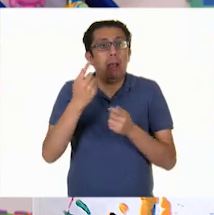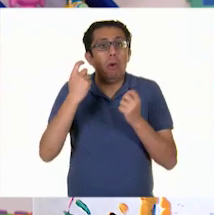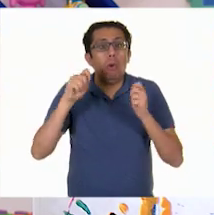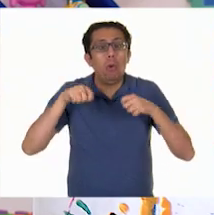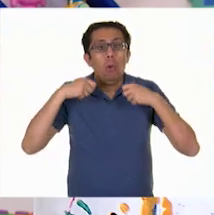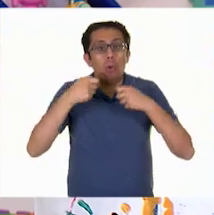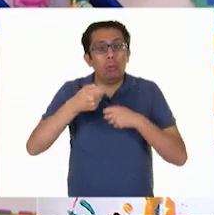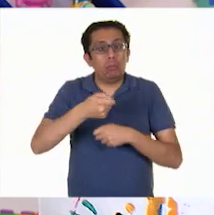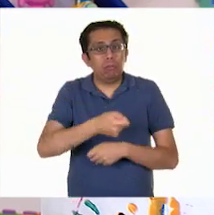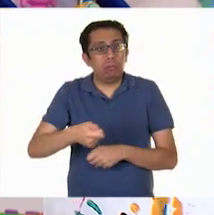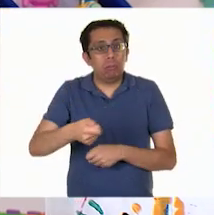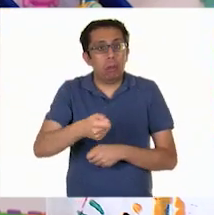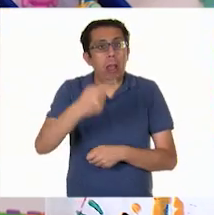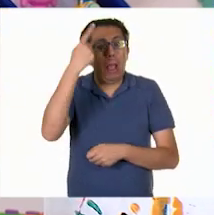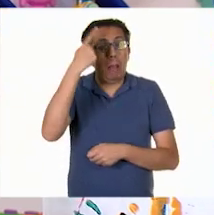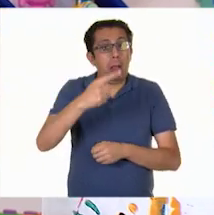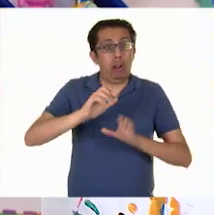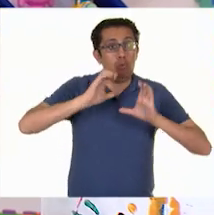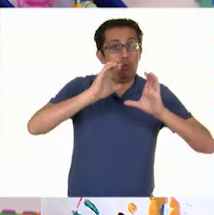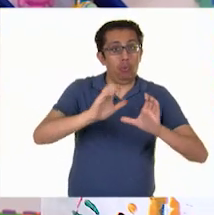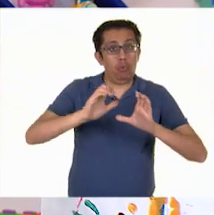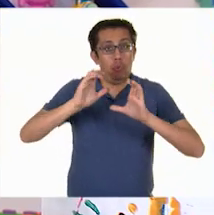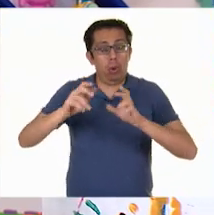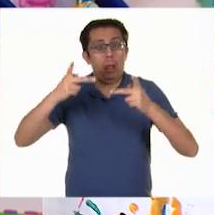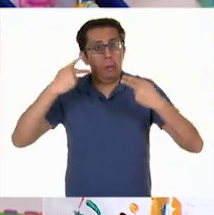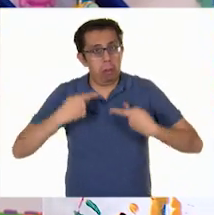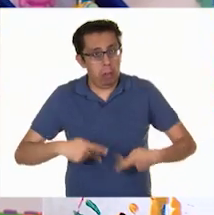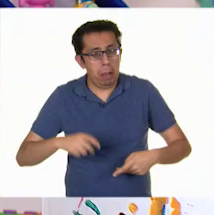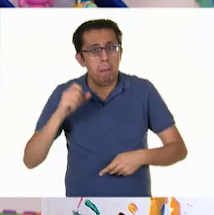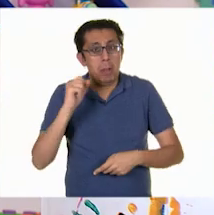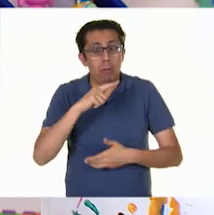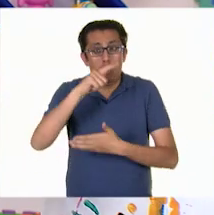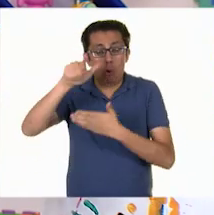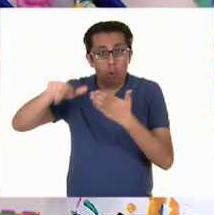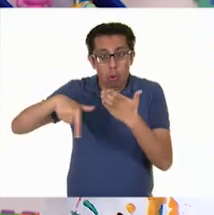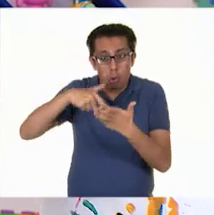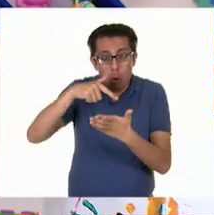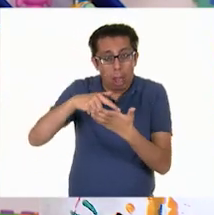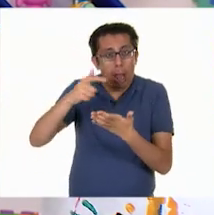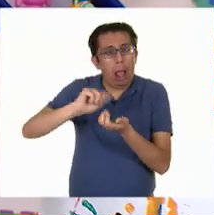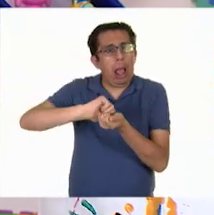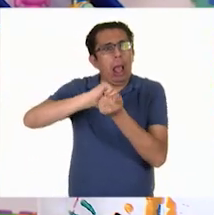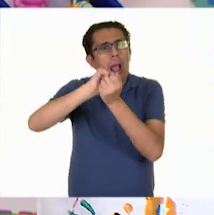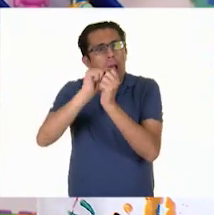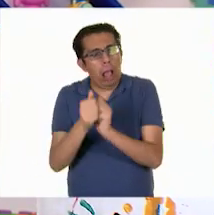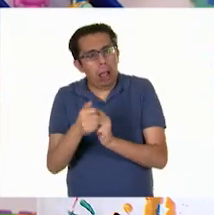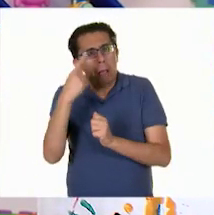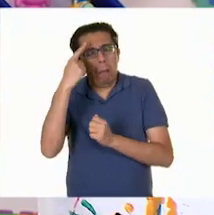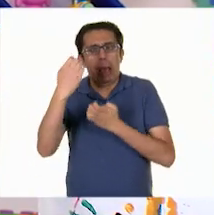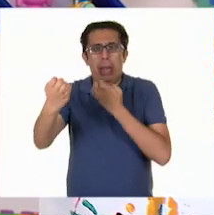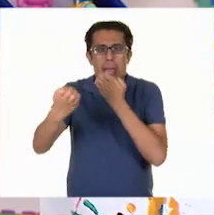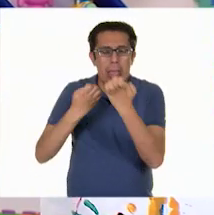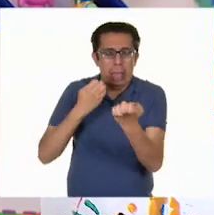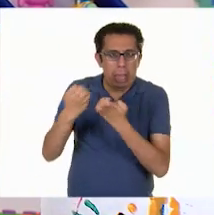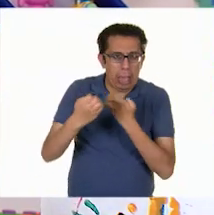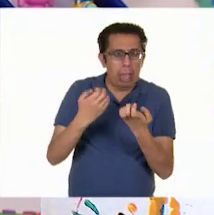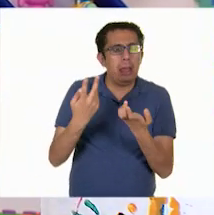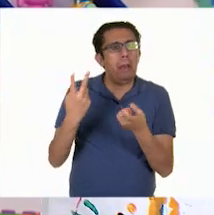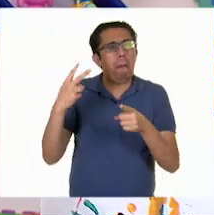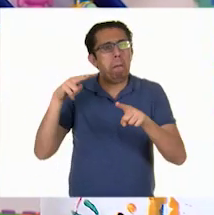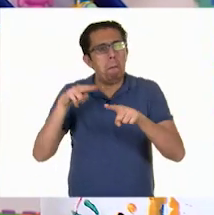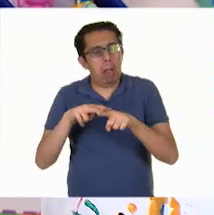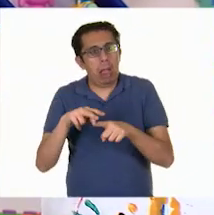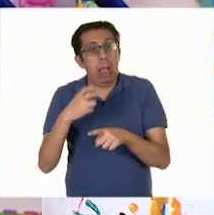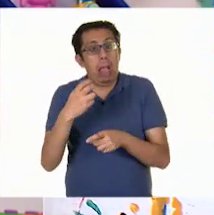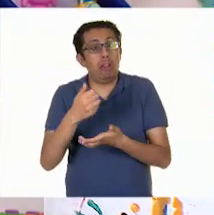seguridad de todas las personas, como que se rescaten espacios y que los hagan parques o gimnasios, claro, o pistas de correr. Es algo que